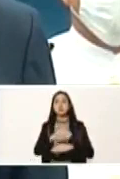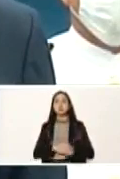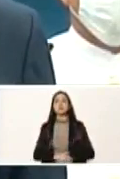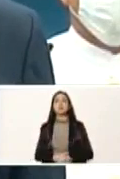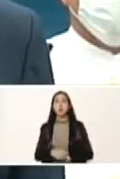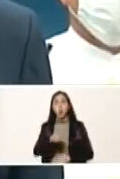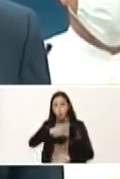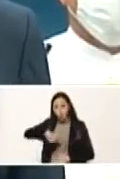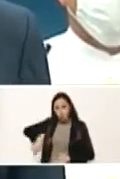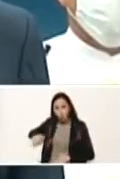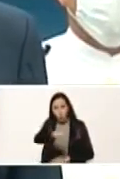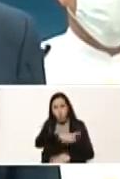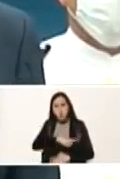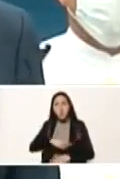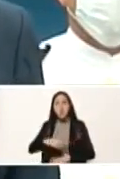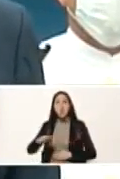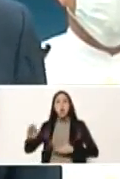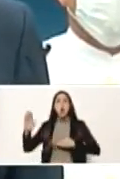juran ustedes